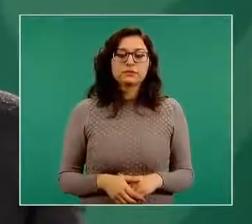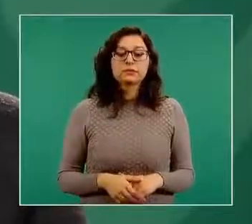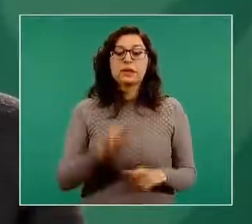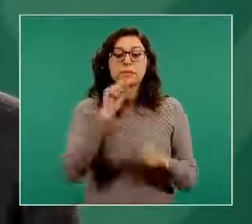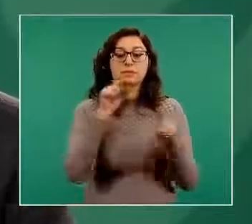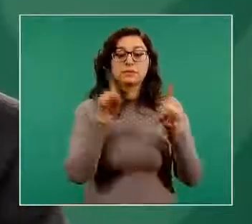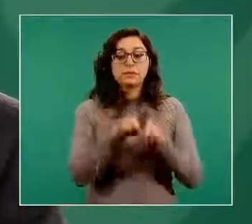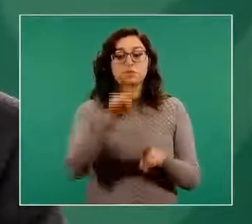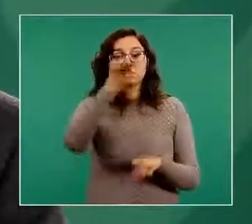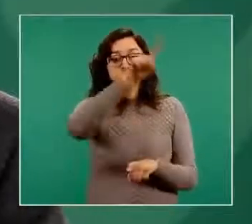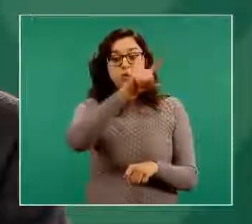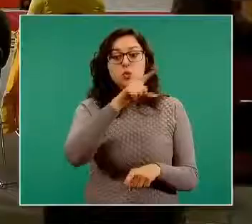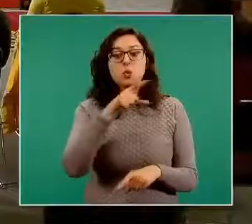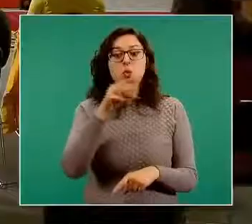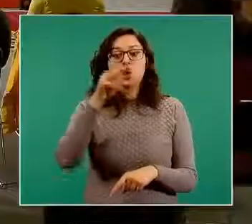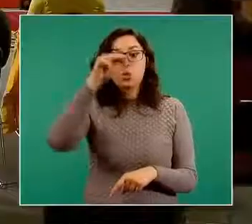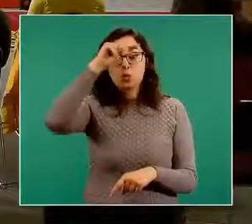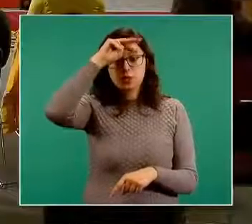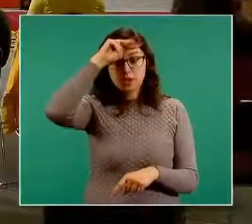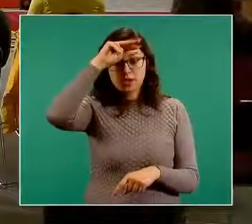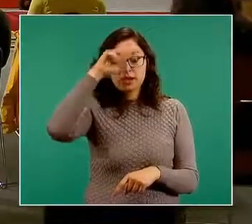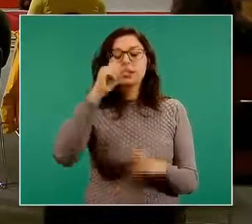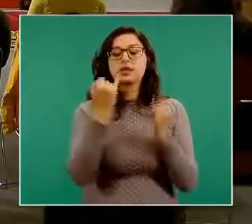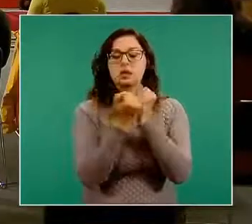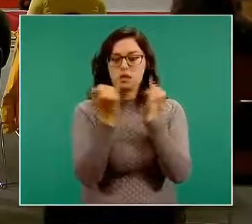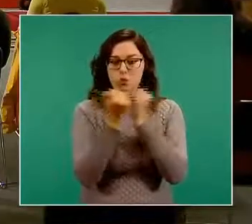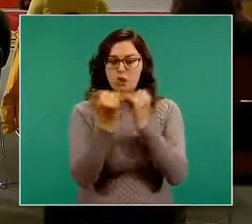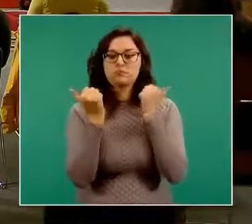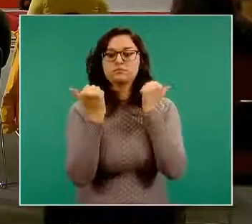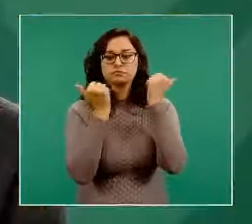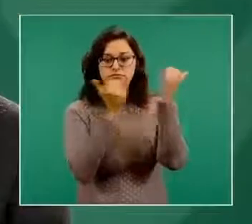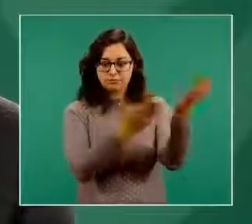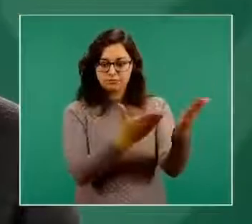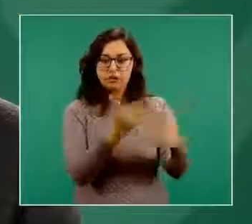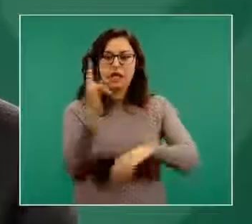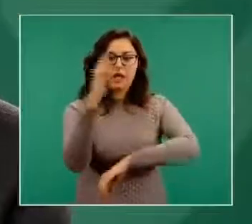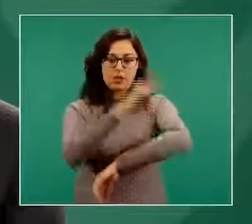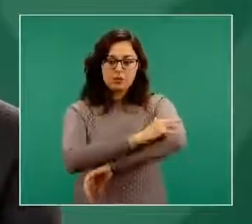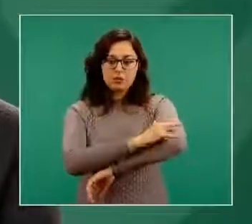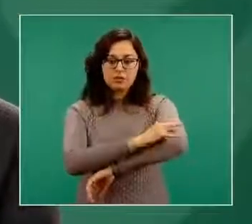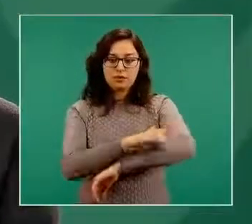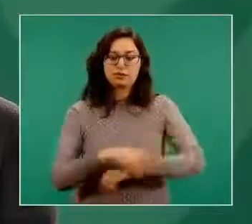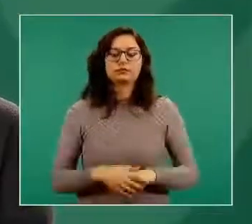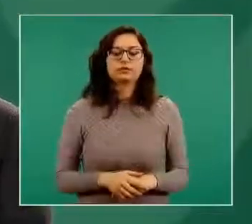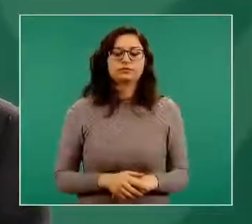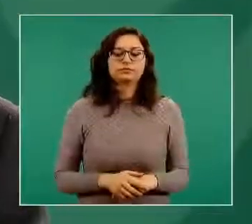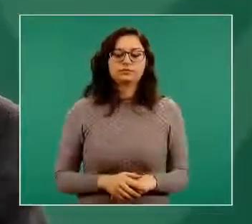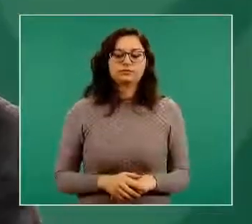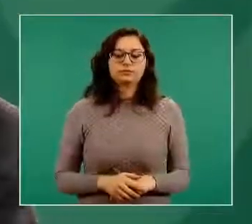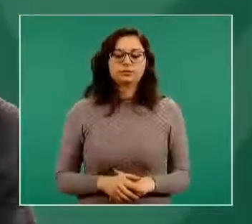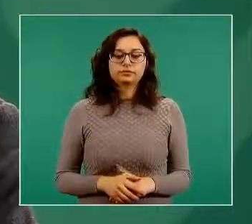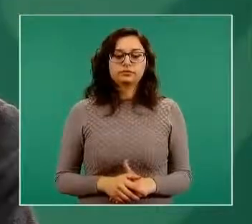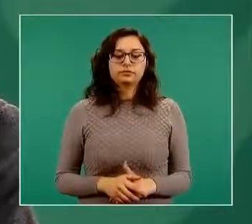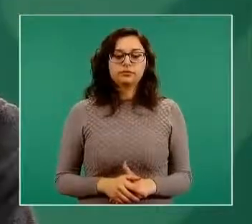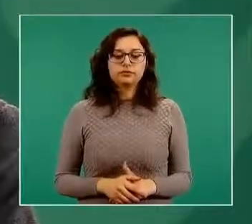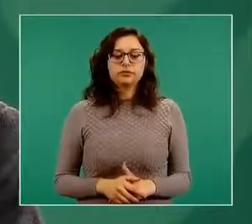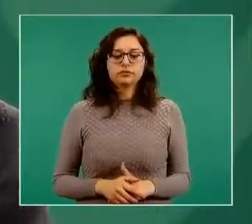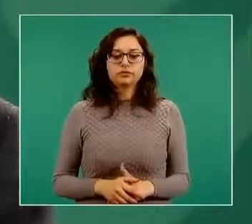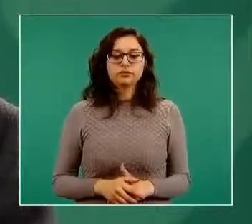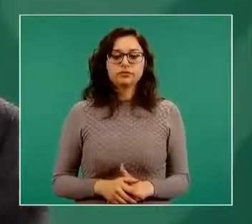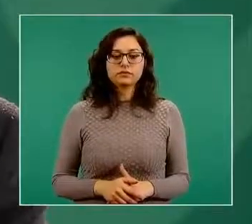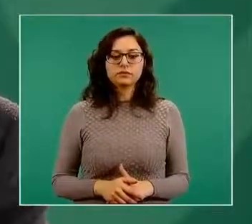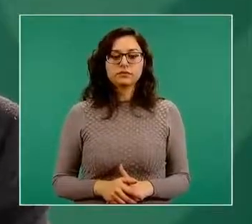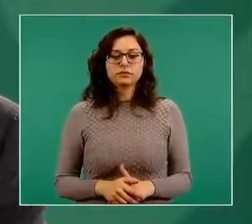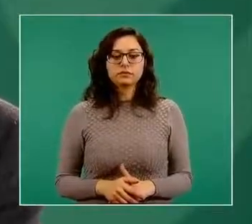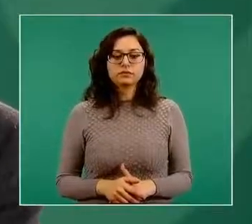de Monterrey, Nuevo León. El embarque de Nuevo León, el embarque que llega al aeropuerto de Monterrey, se